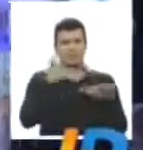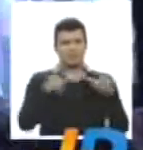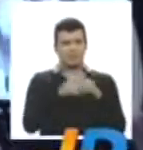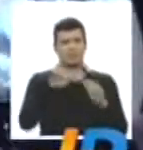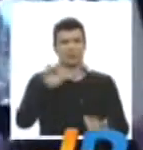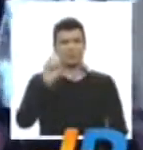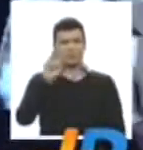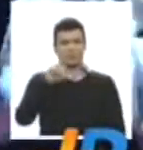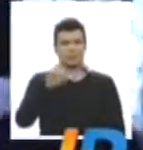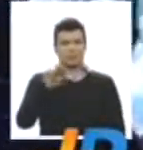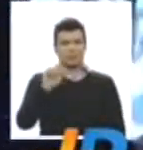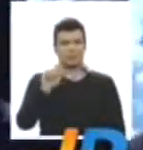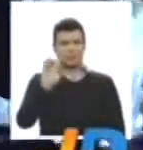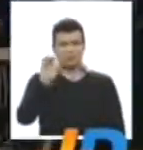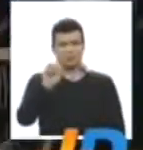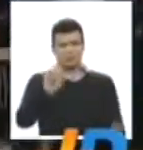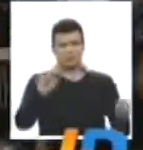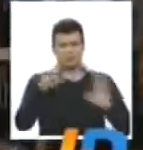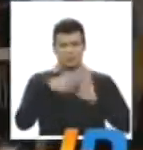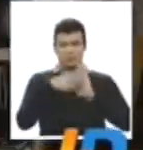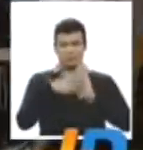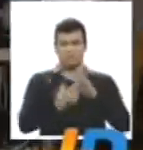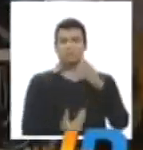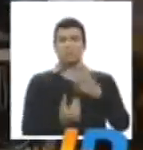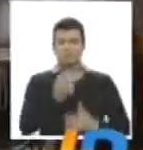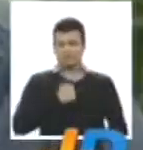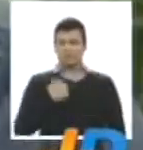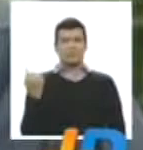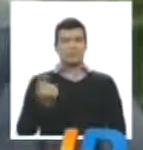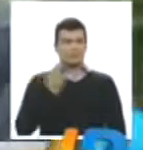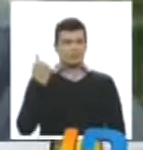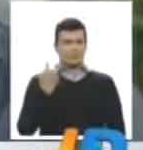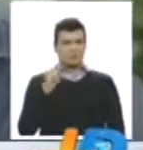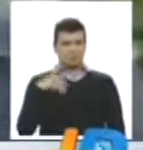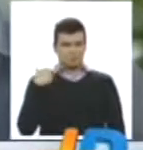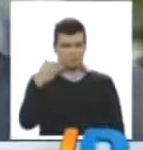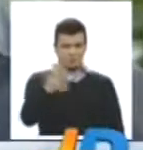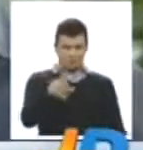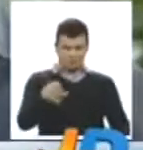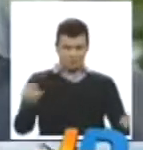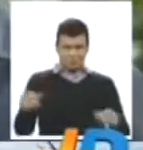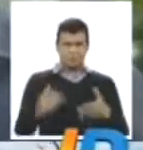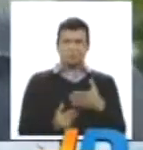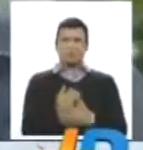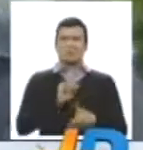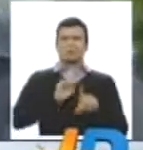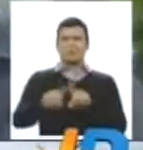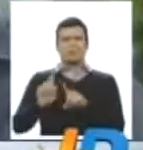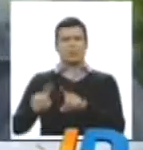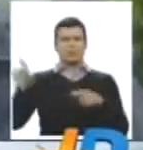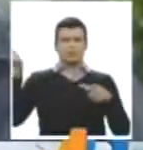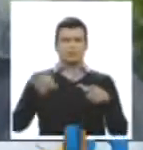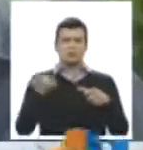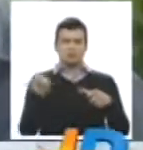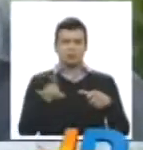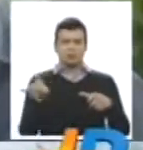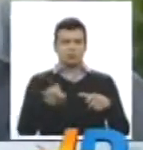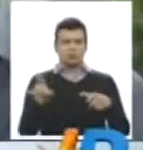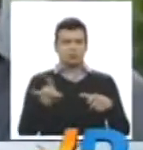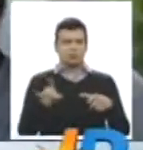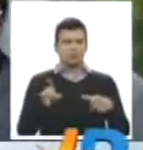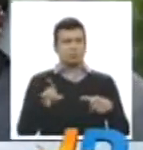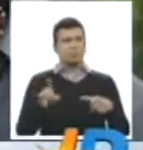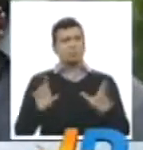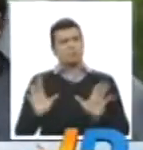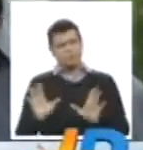año con la agrupación hizo un alto en el camino para iniciar su carrera como solista. Empecé a realizar diferentes grabaciones